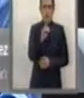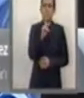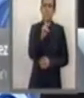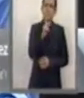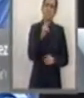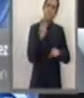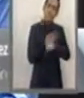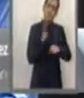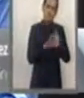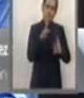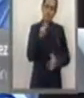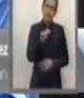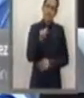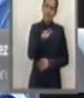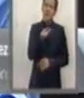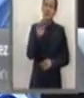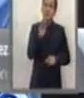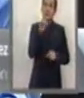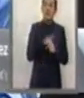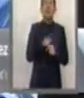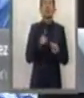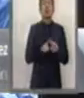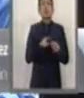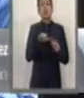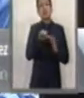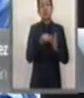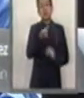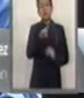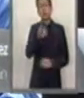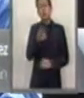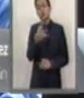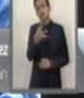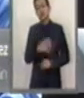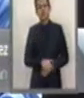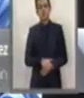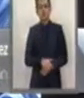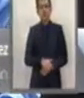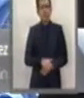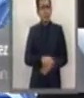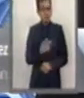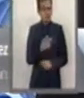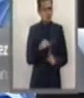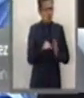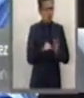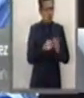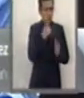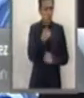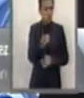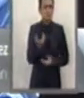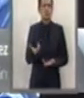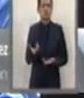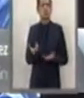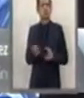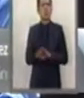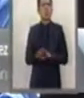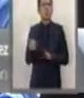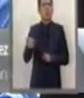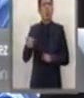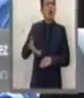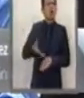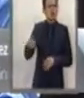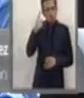su artículo 244, mismo que indica los medios empleados para realizar dicha